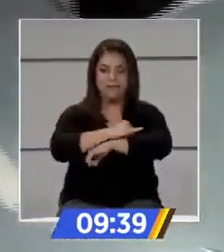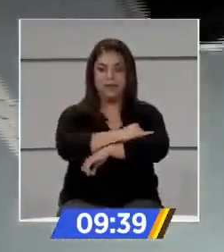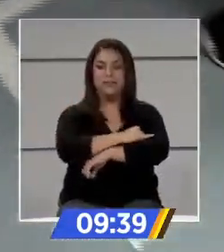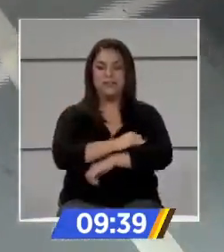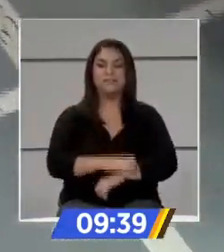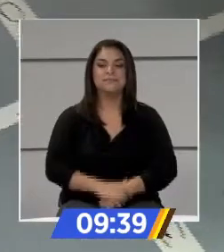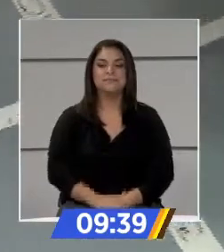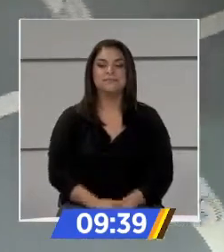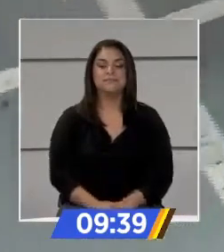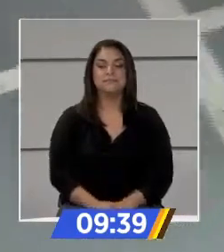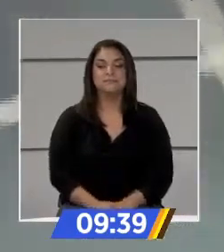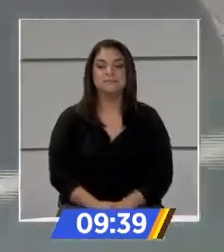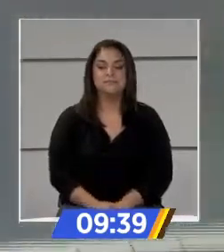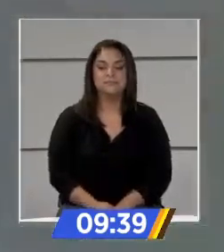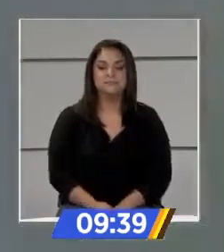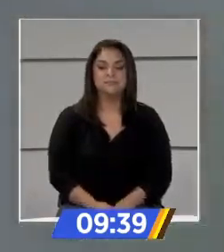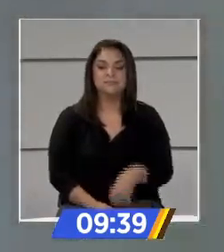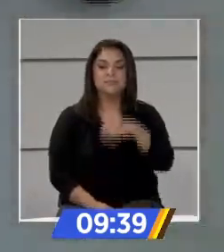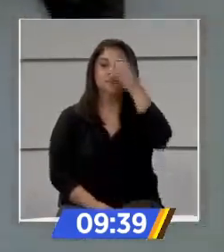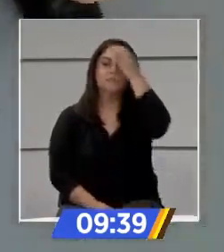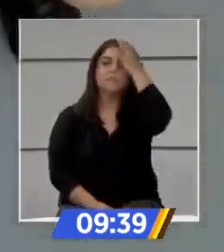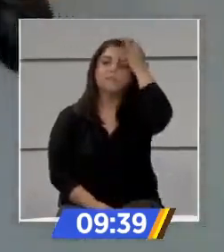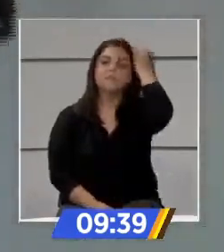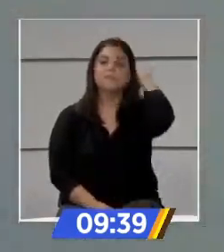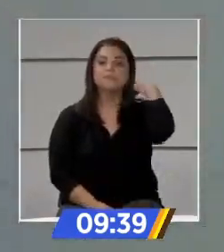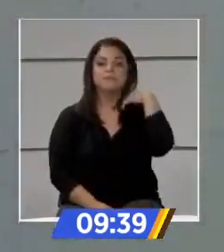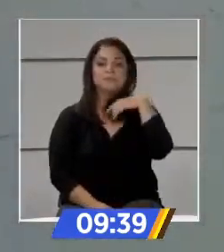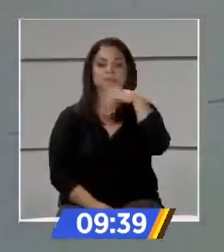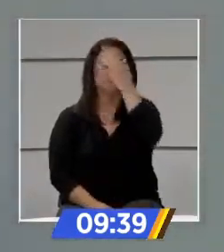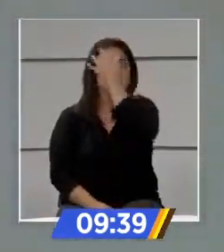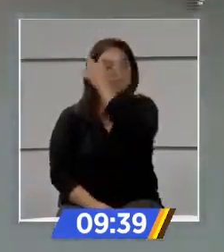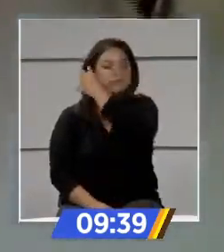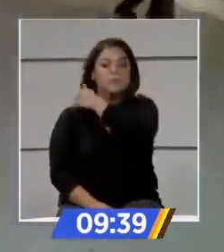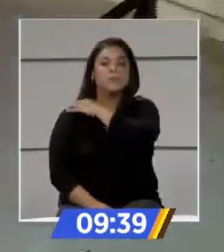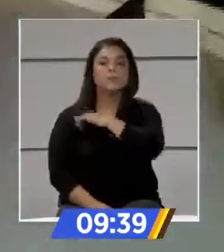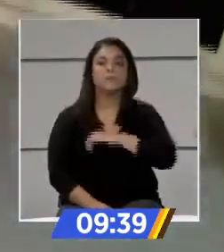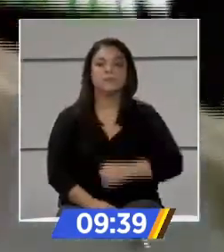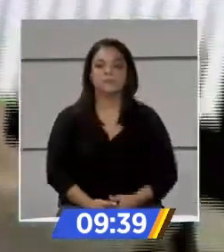recoges aquel por? El de allá adentro, sí. Exacto.